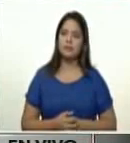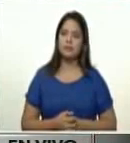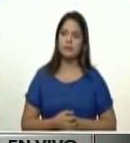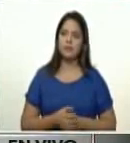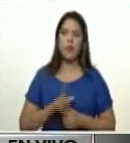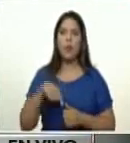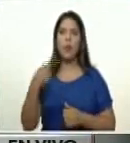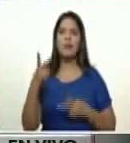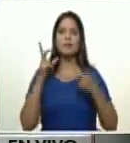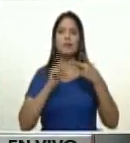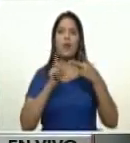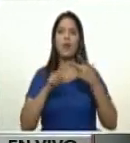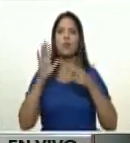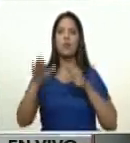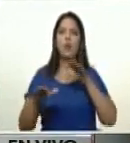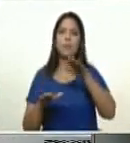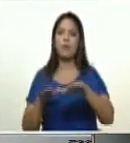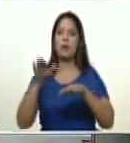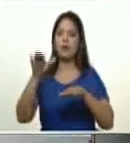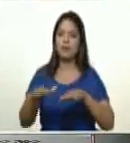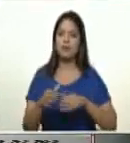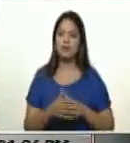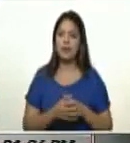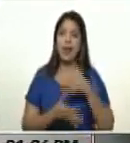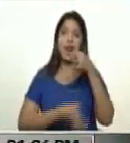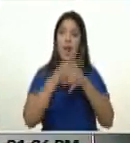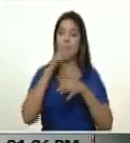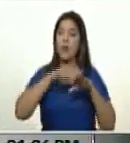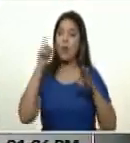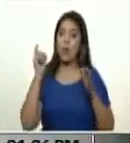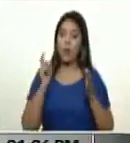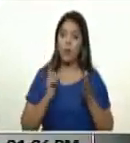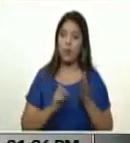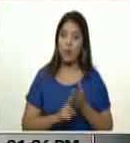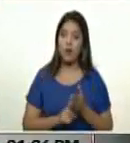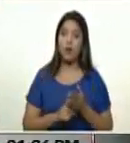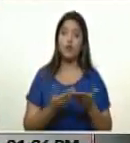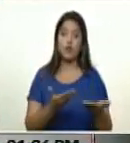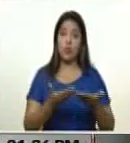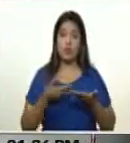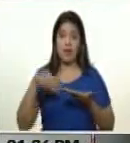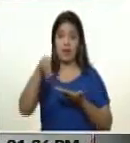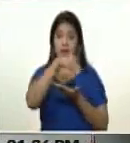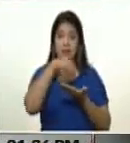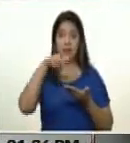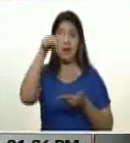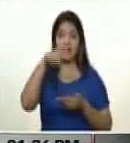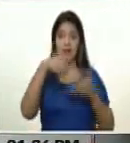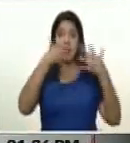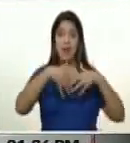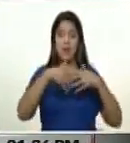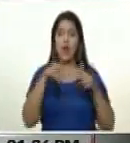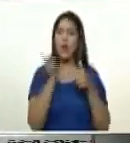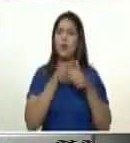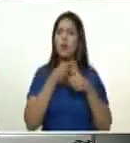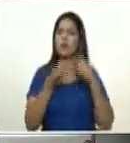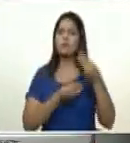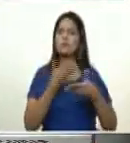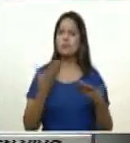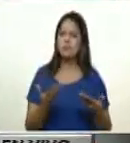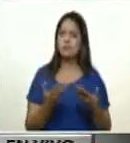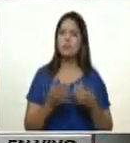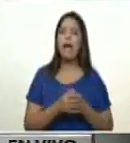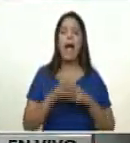otro paso? Bueno, le explico de manera general. Cuando nos llega la arcilla acá a la empresa, lo primero que hacemos es realizar una